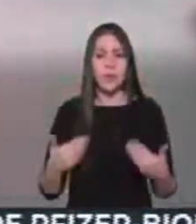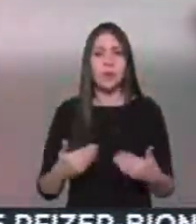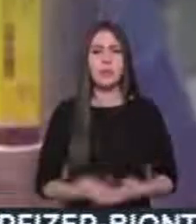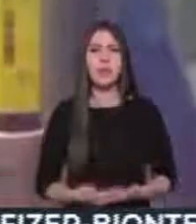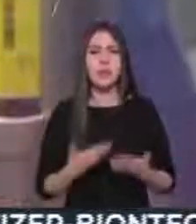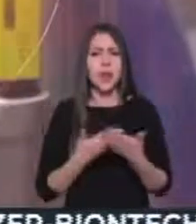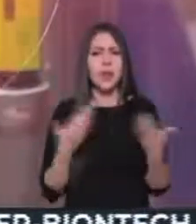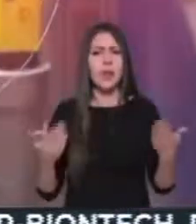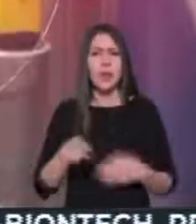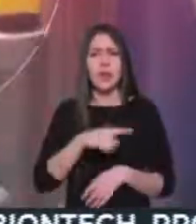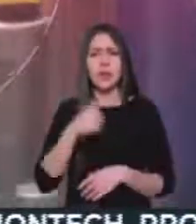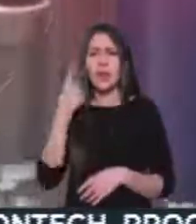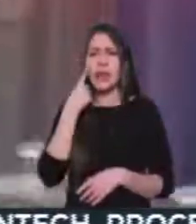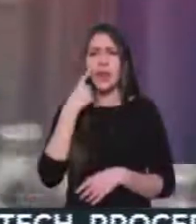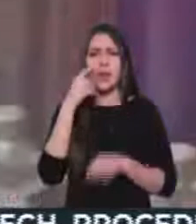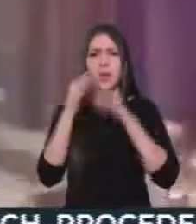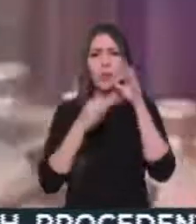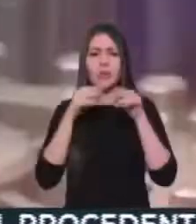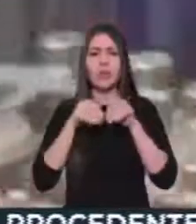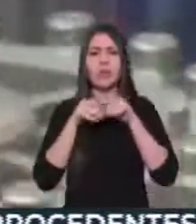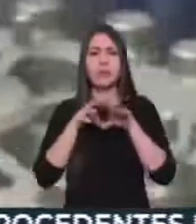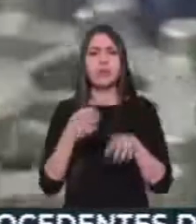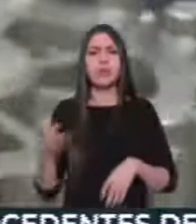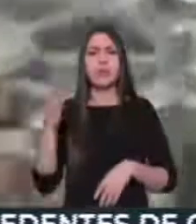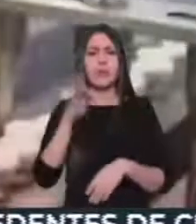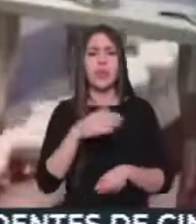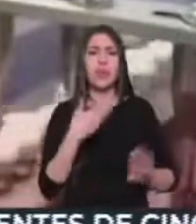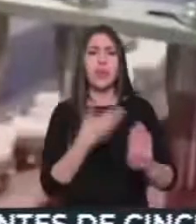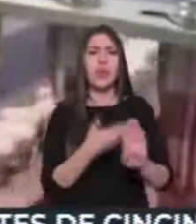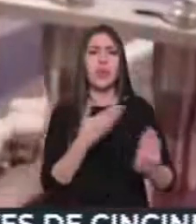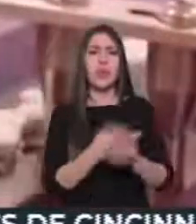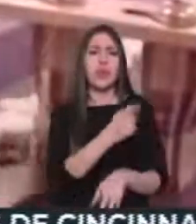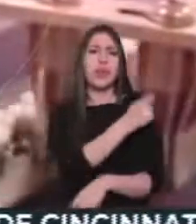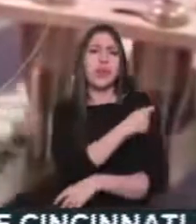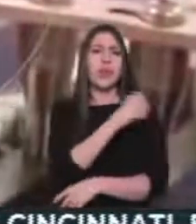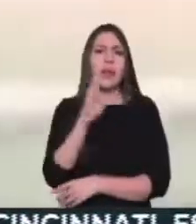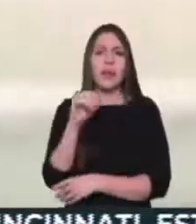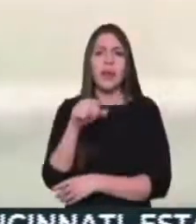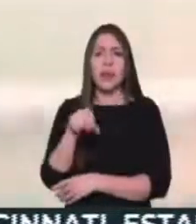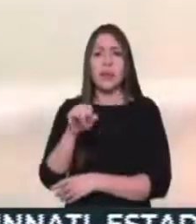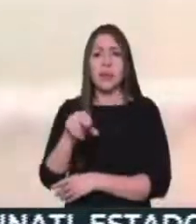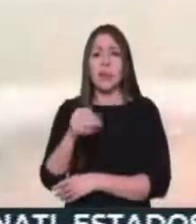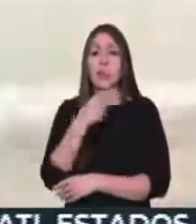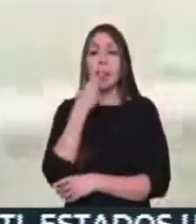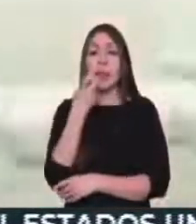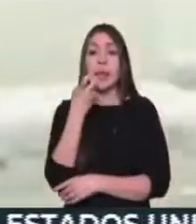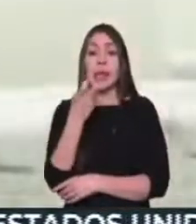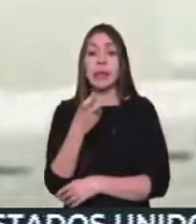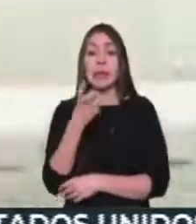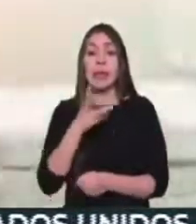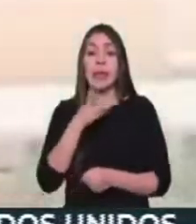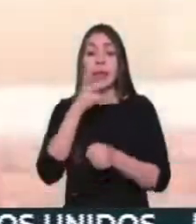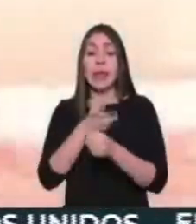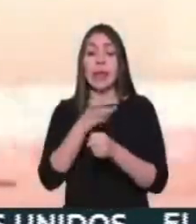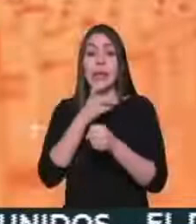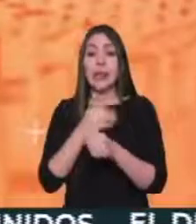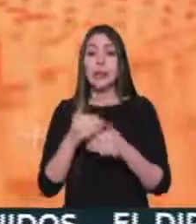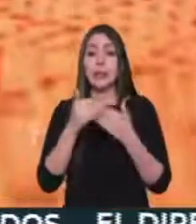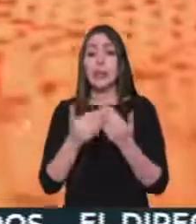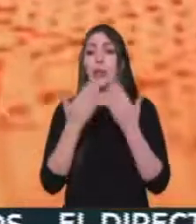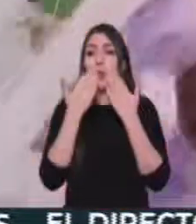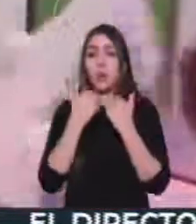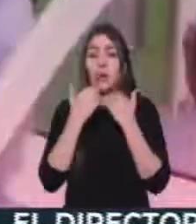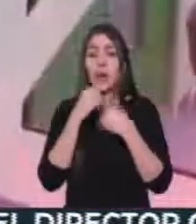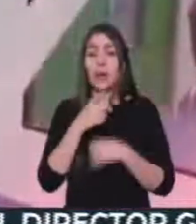un fenómeno infodémico contra la vacuna CanSino Bio, argumentando que esta no cuenta con estudio fase 3, que su uso de